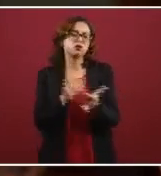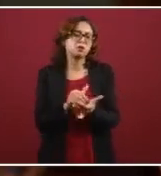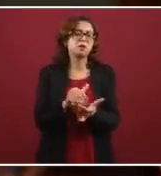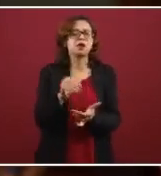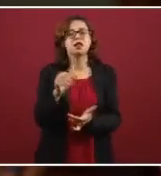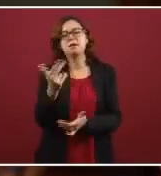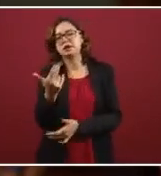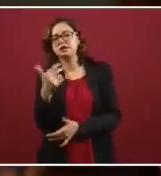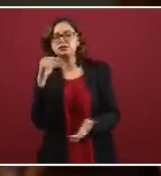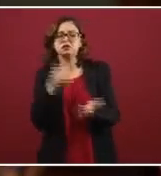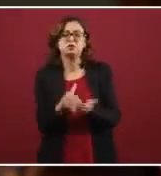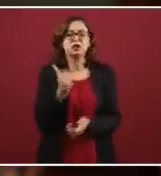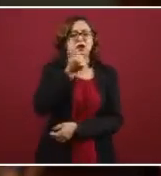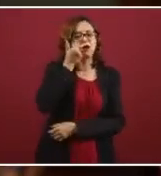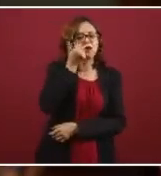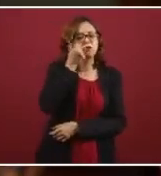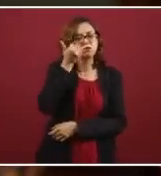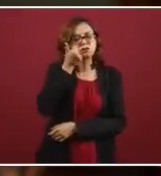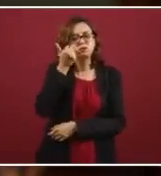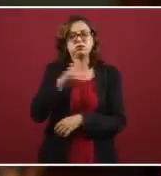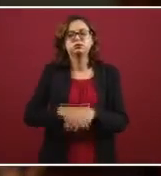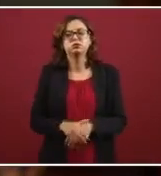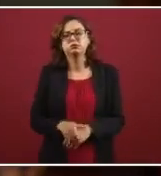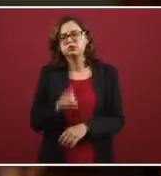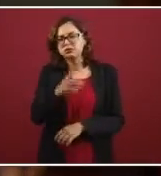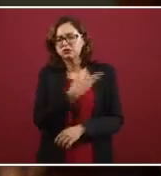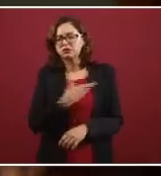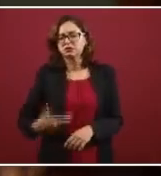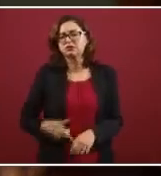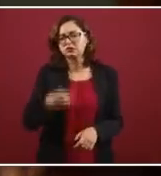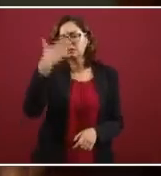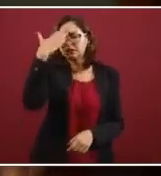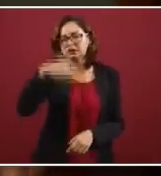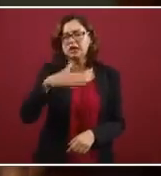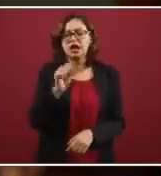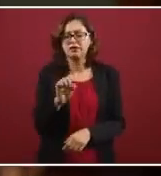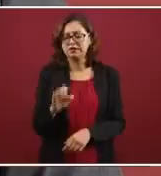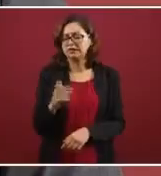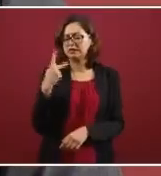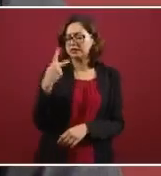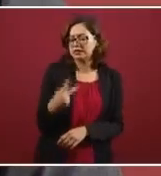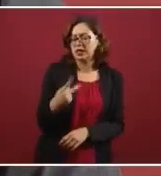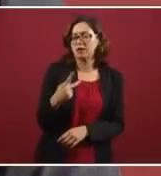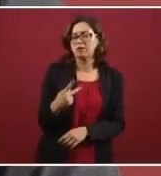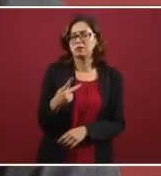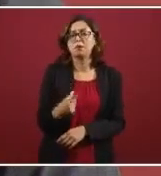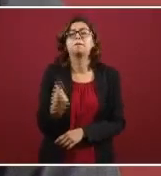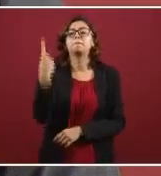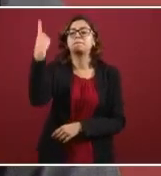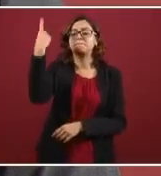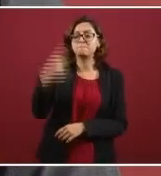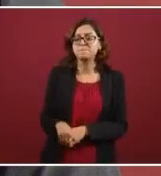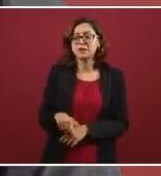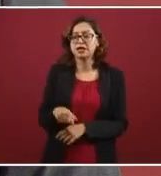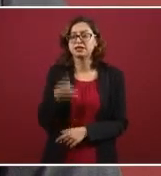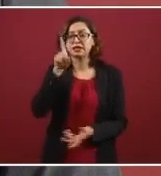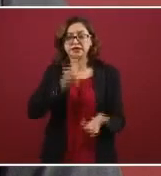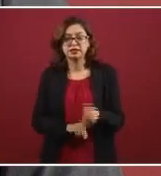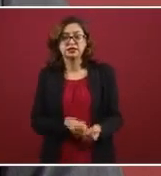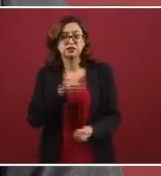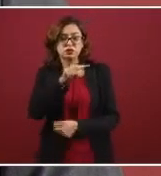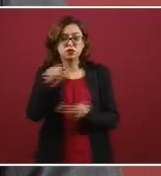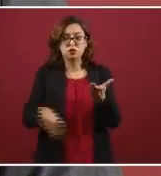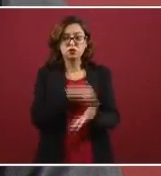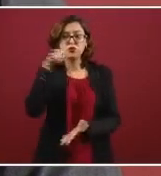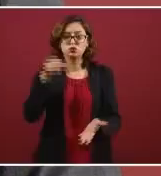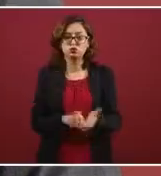24,000 a 25,000 alumnos. Presidente, ¿usted sabía que la Secretaría de Educación Pública ordenó en estos planteles que se